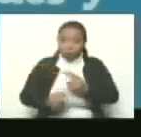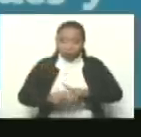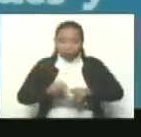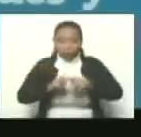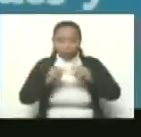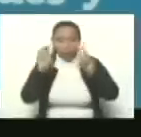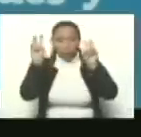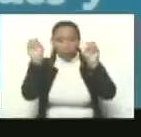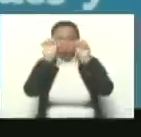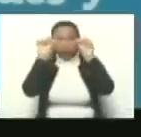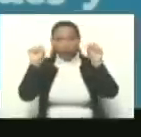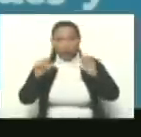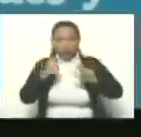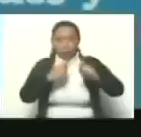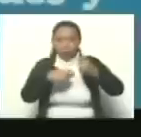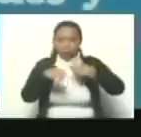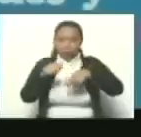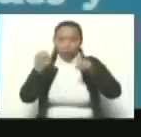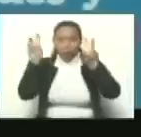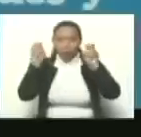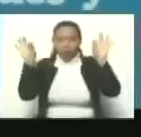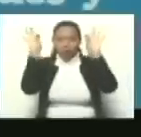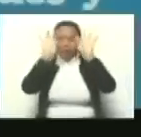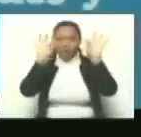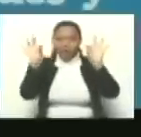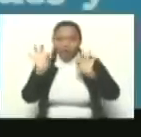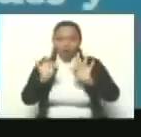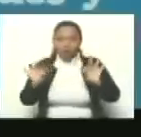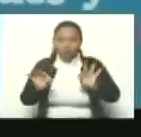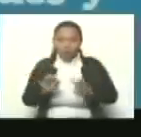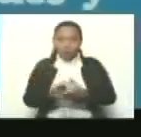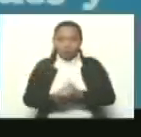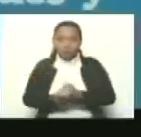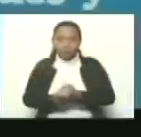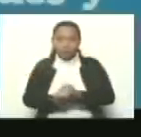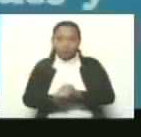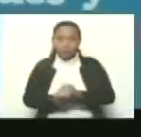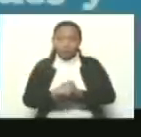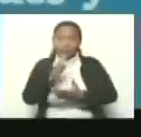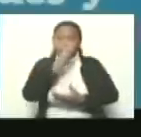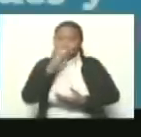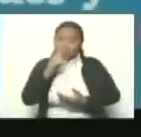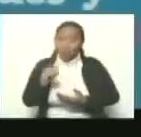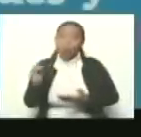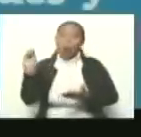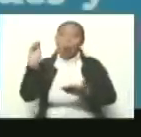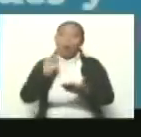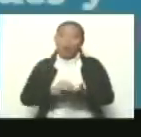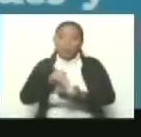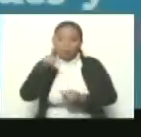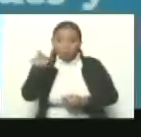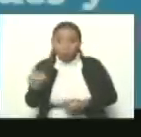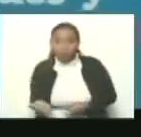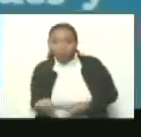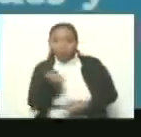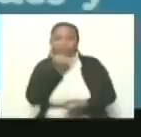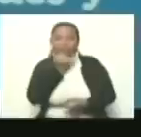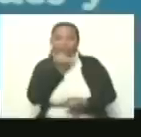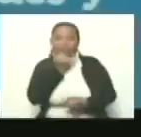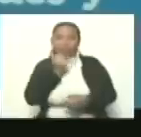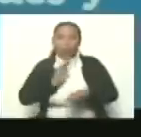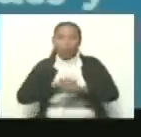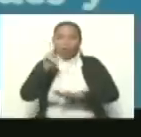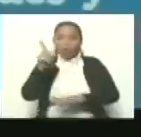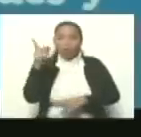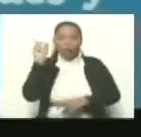sistema comercial, un nuevo sistema económico. Así que, Capriles, te volviste a pelar por